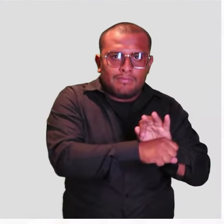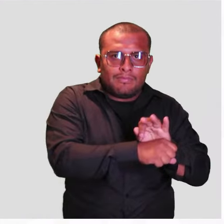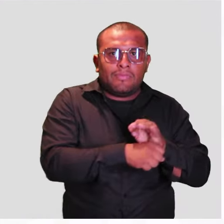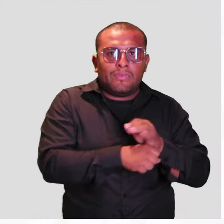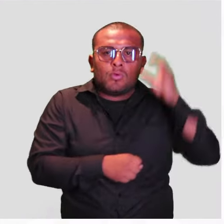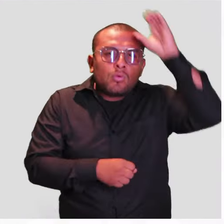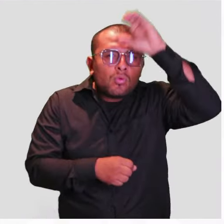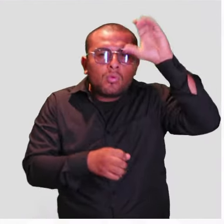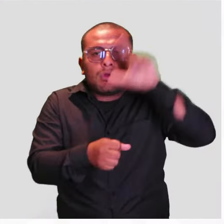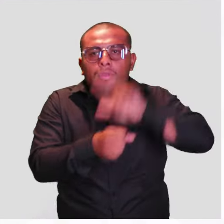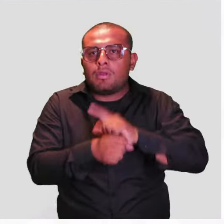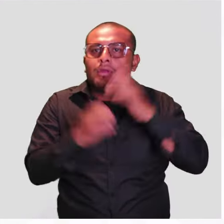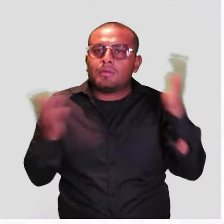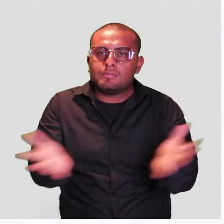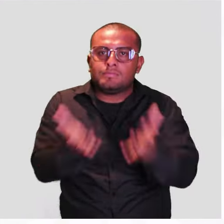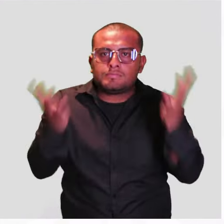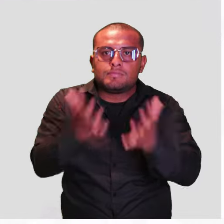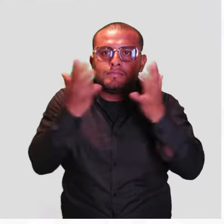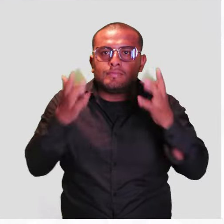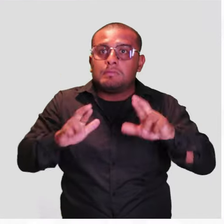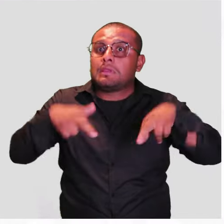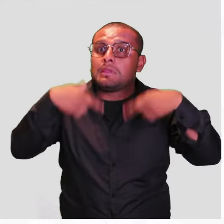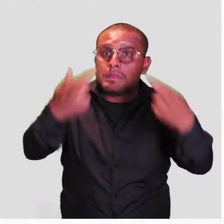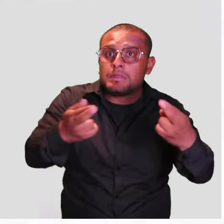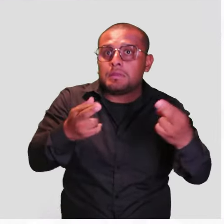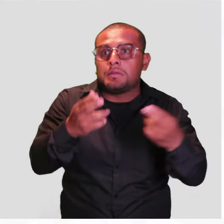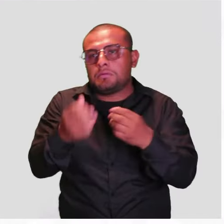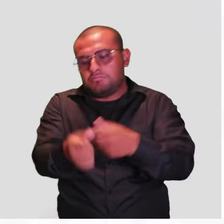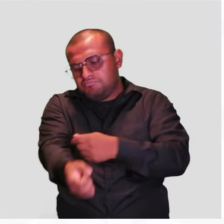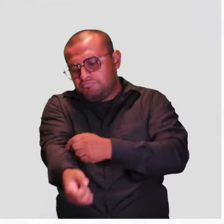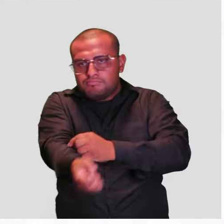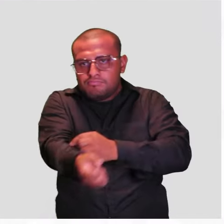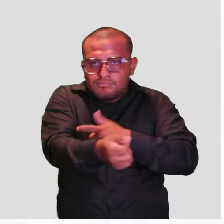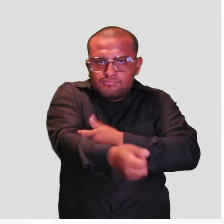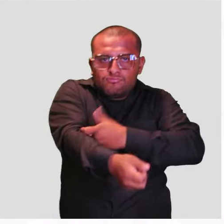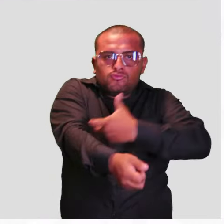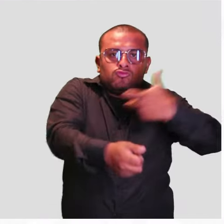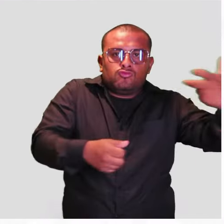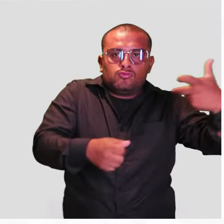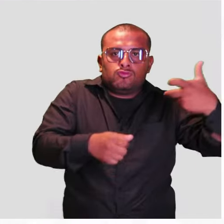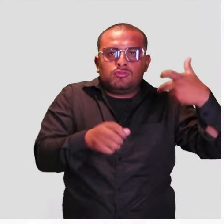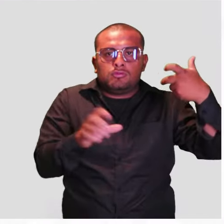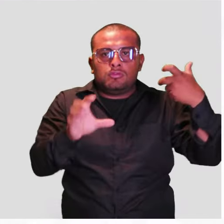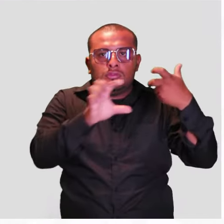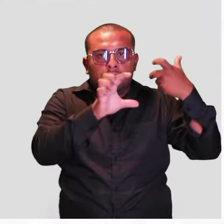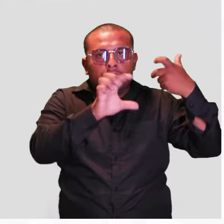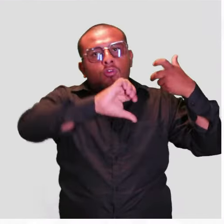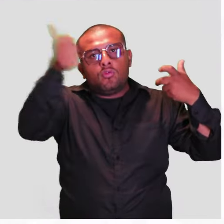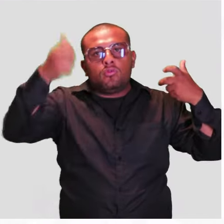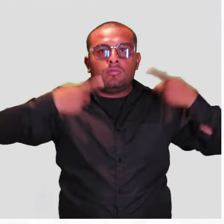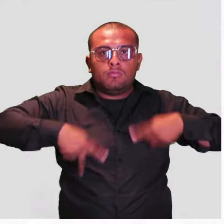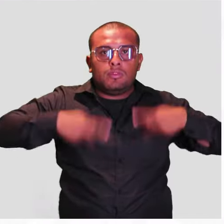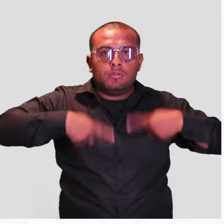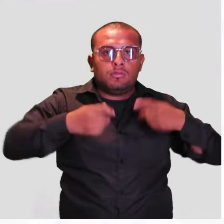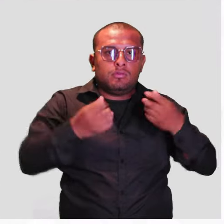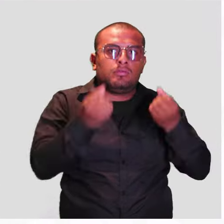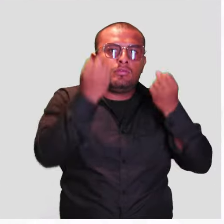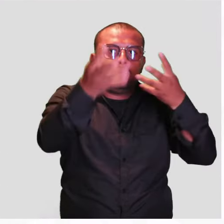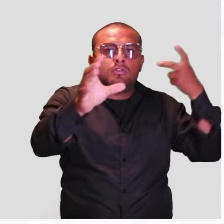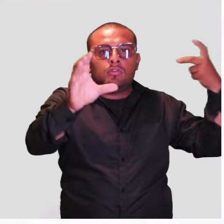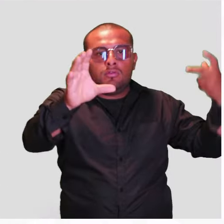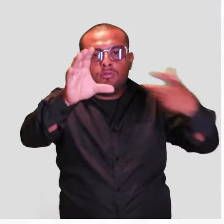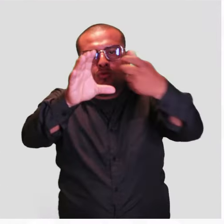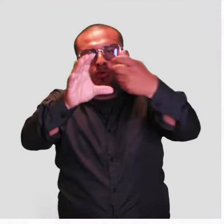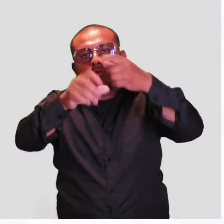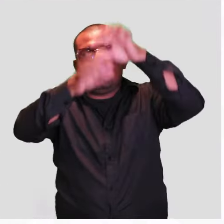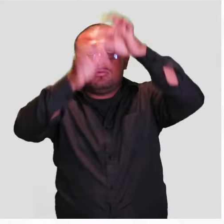proyecto para donar sangre para que se pueda recopilar de manera gratuita para los enfermos que necesiten esta